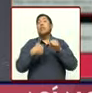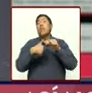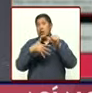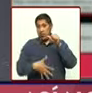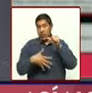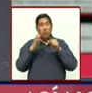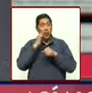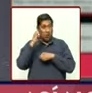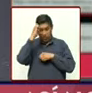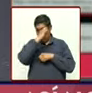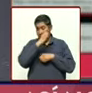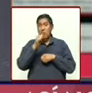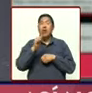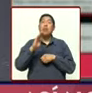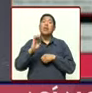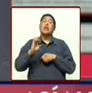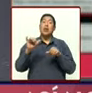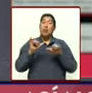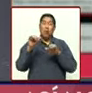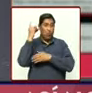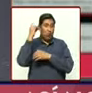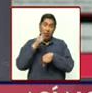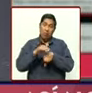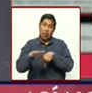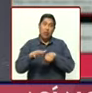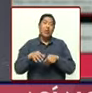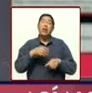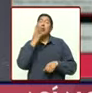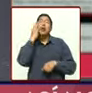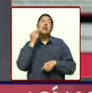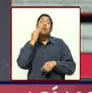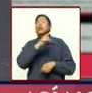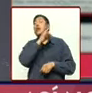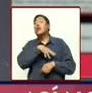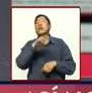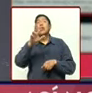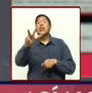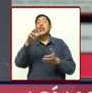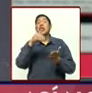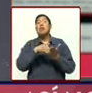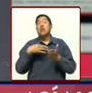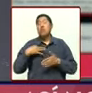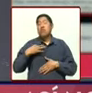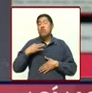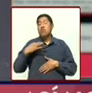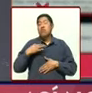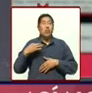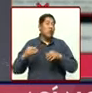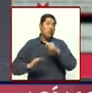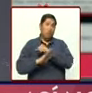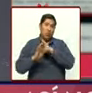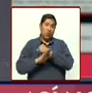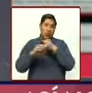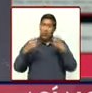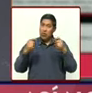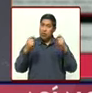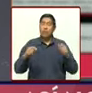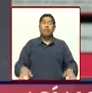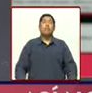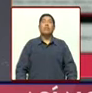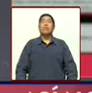Latinoamérica, en Europa. ABC Sociedad, Bolivia envía expertos de Chile y a 3.000 bomberos a regiones afectadas por los